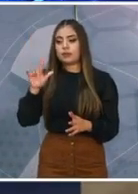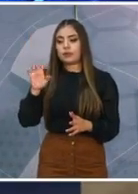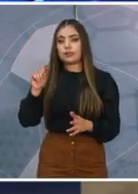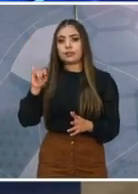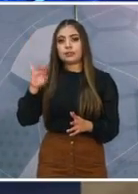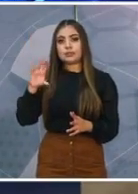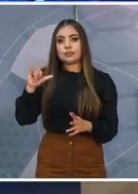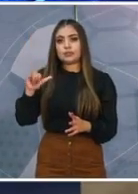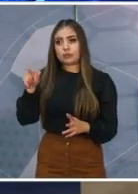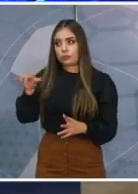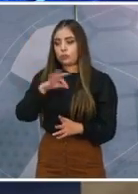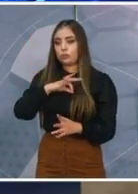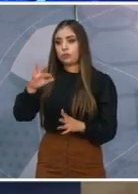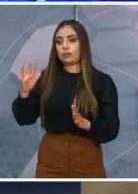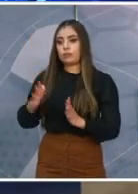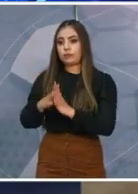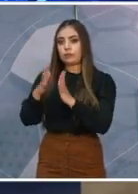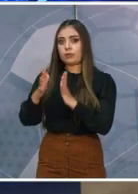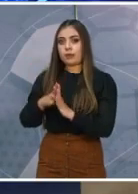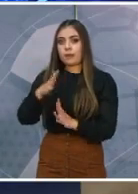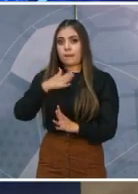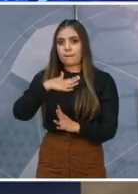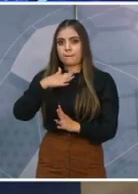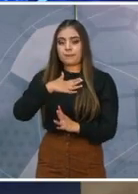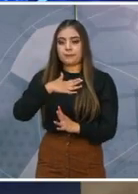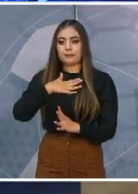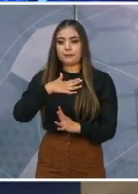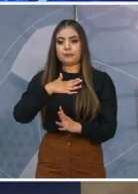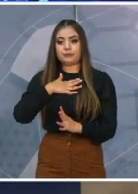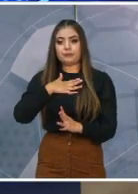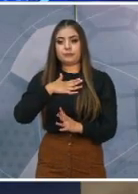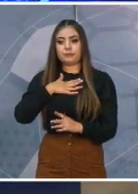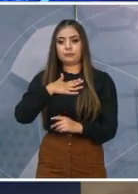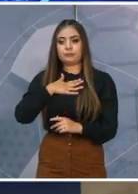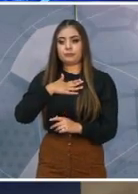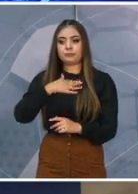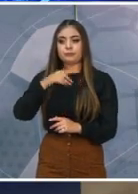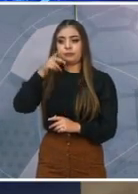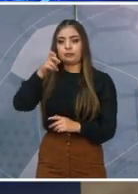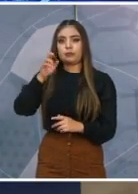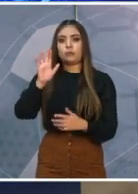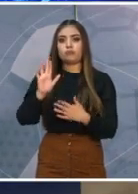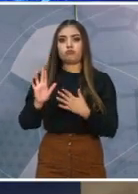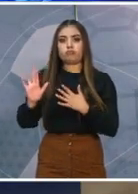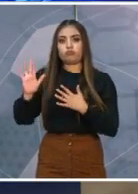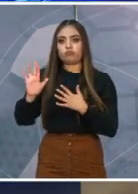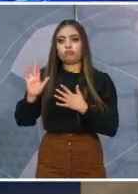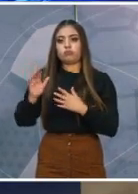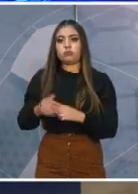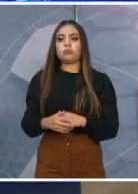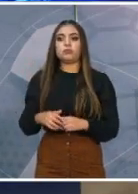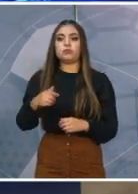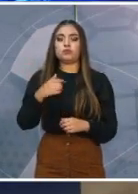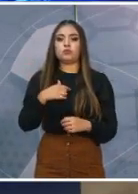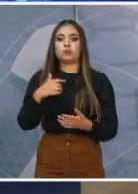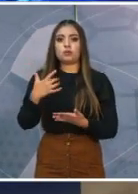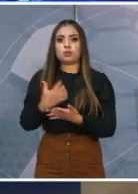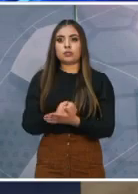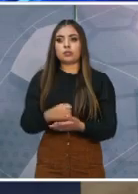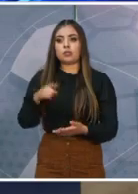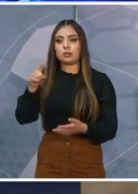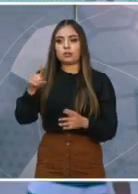a una lesión. Pese a haber prometido una recompensa si ganaba, decidió bloquearla de sus